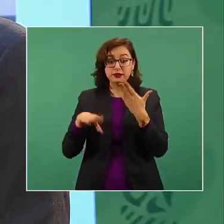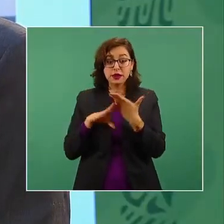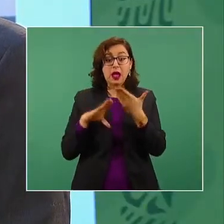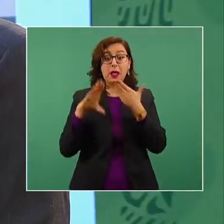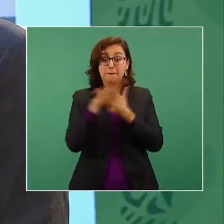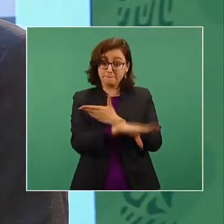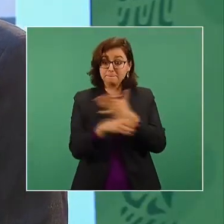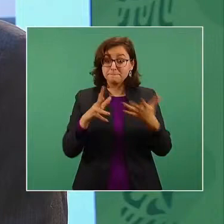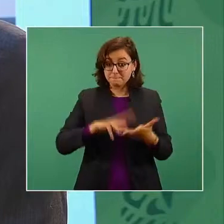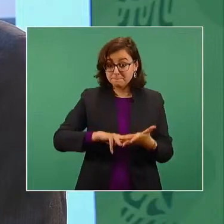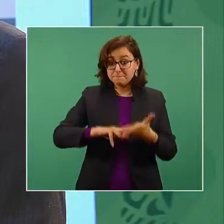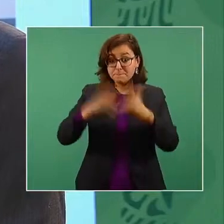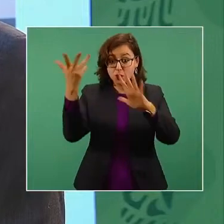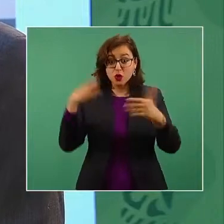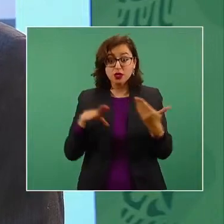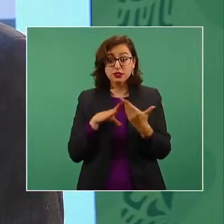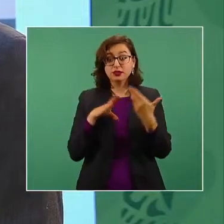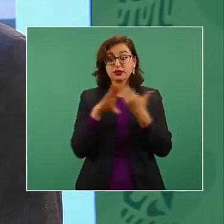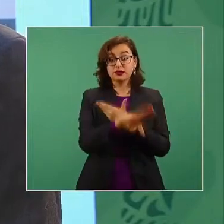el